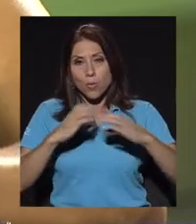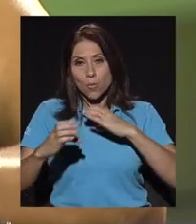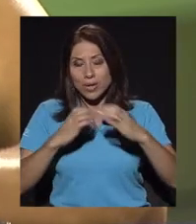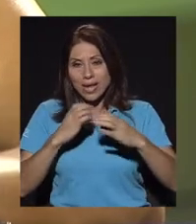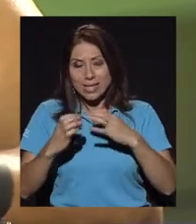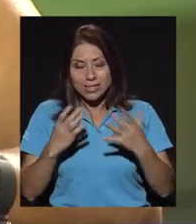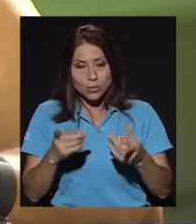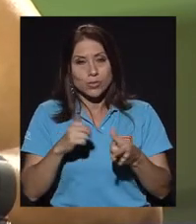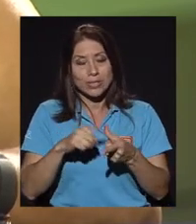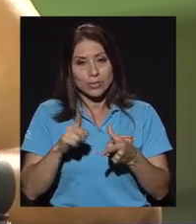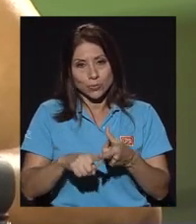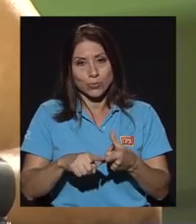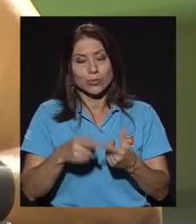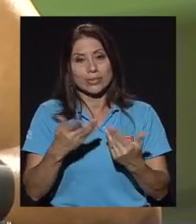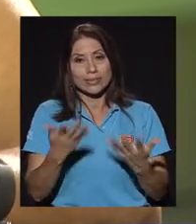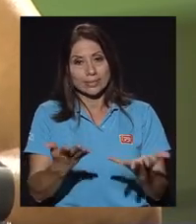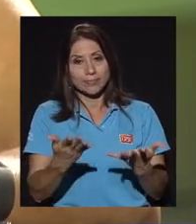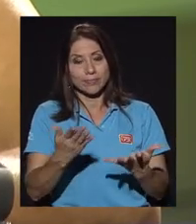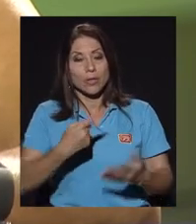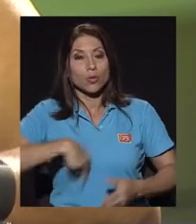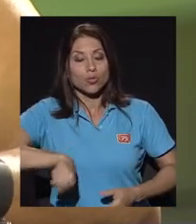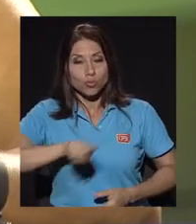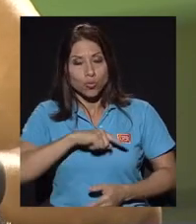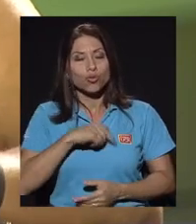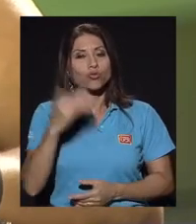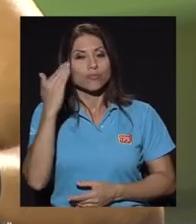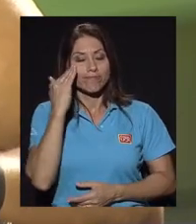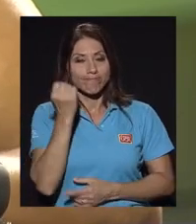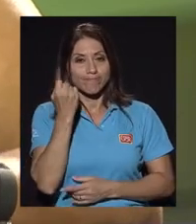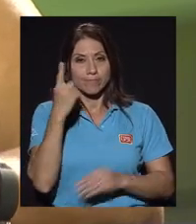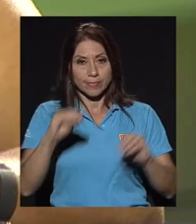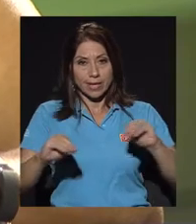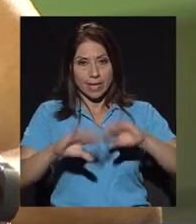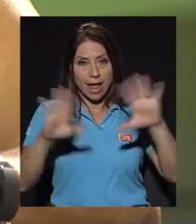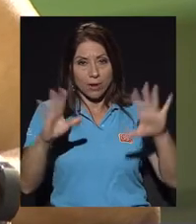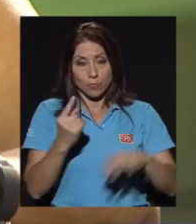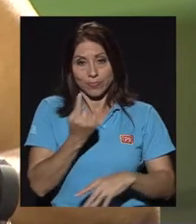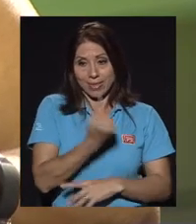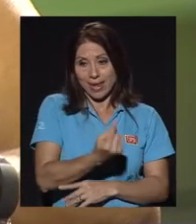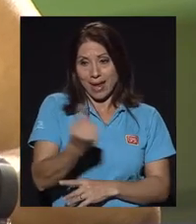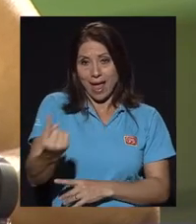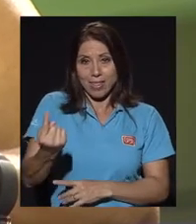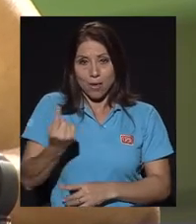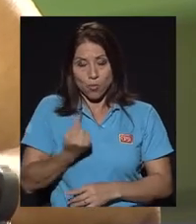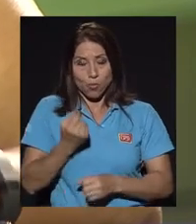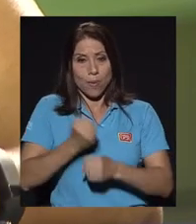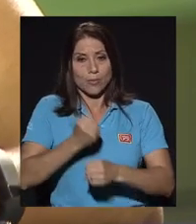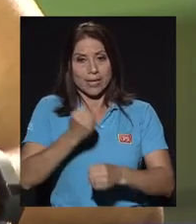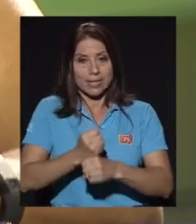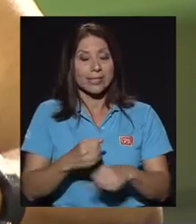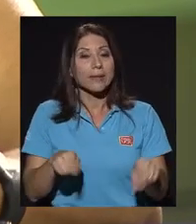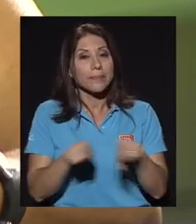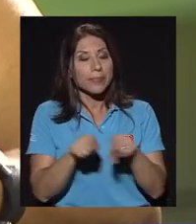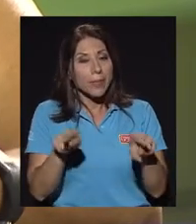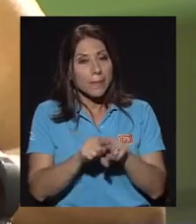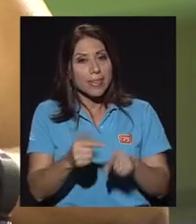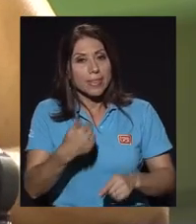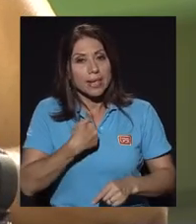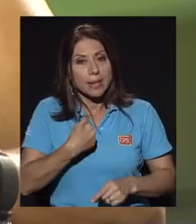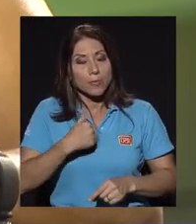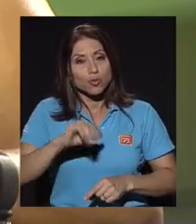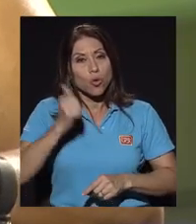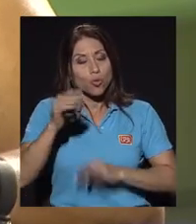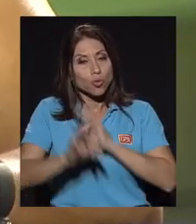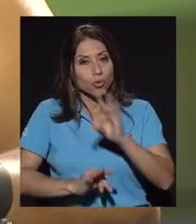Entonces, por esa parte tenemos claro que cada uno vamos a ejercer. Además, contamos con